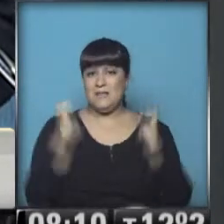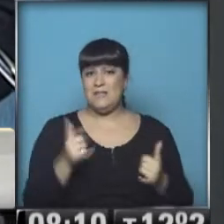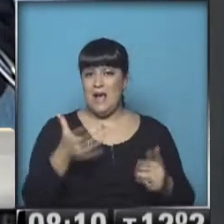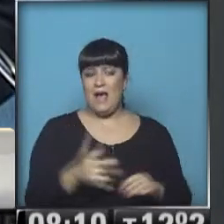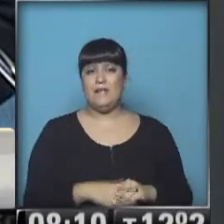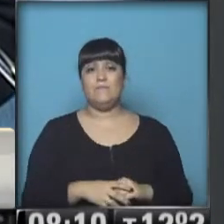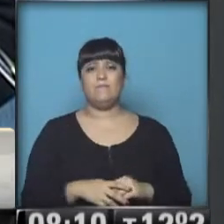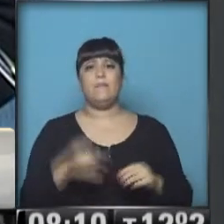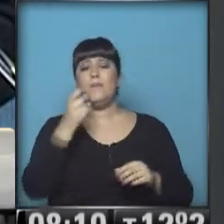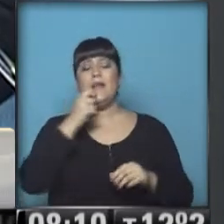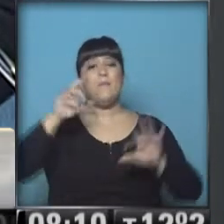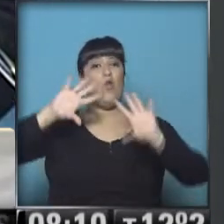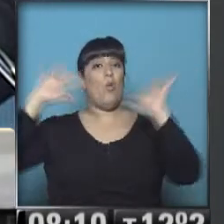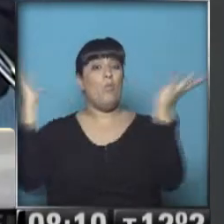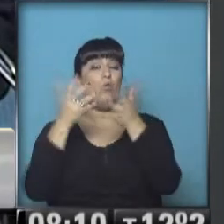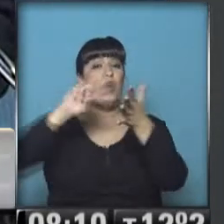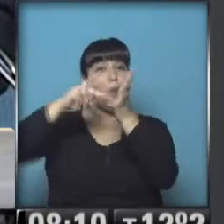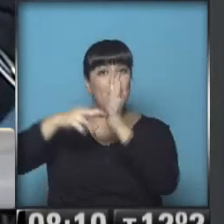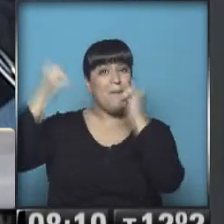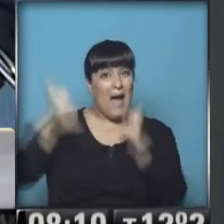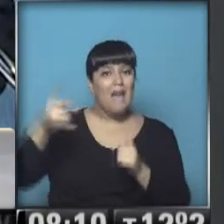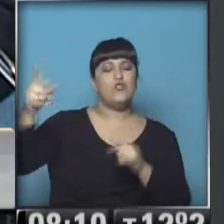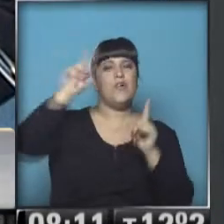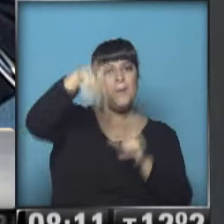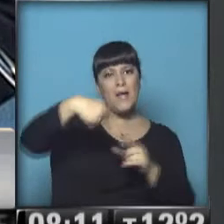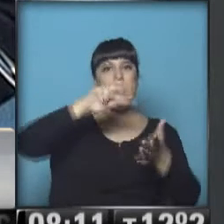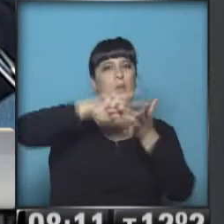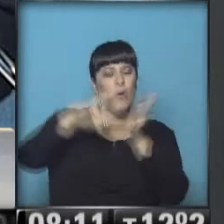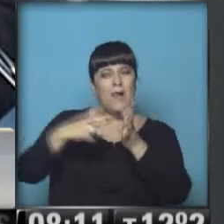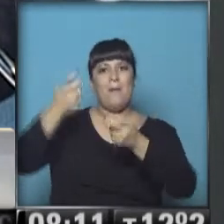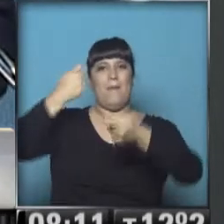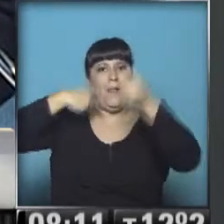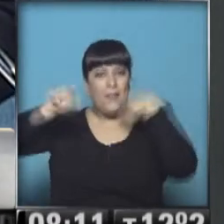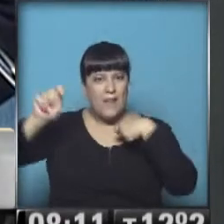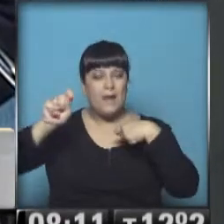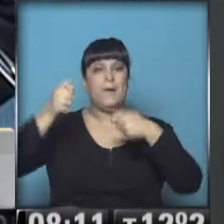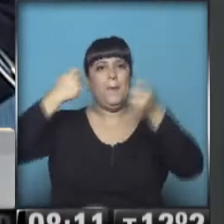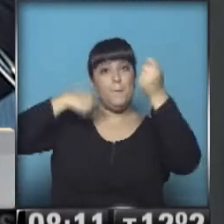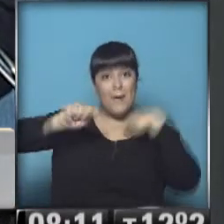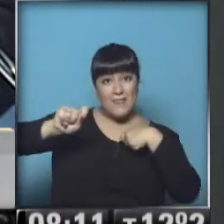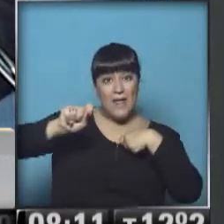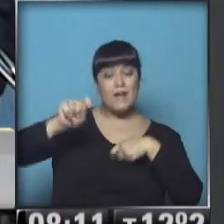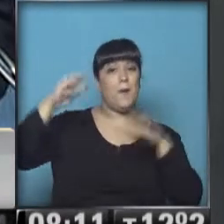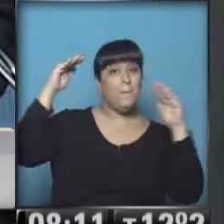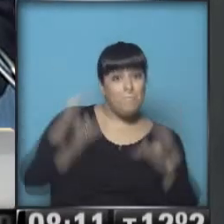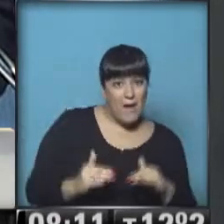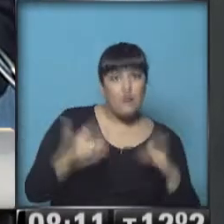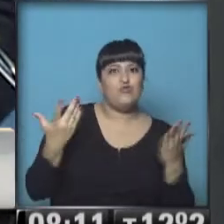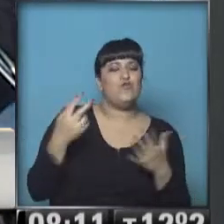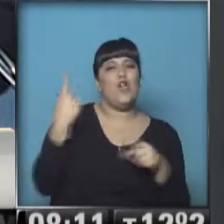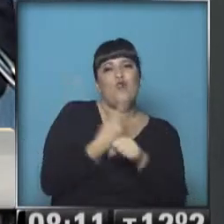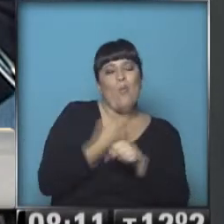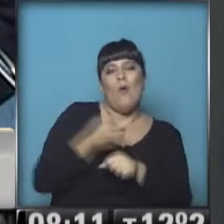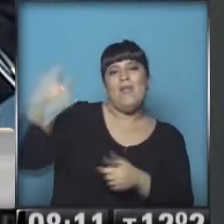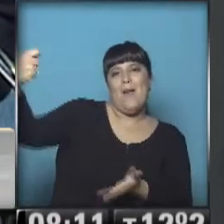el incremento de exportación es el incremento de aportaciones genera menor influjo de divisas en menor influjo de divisas obviamente afecta a nivel de